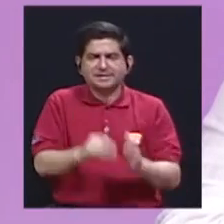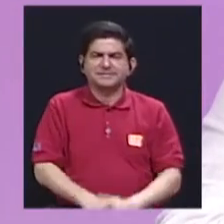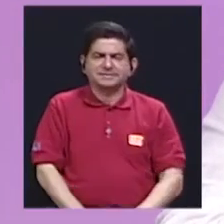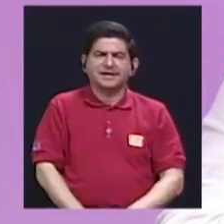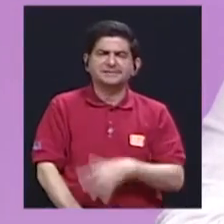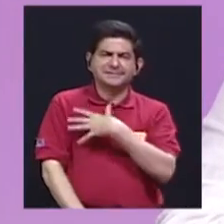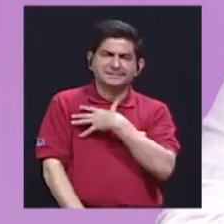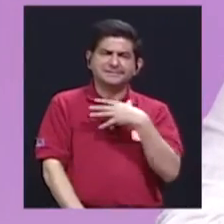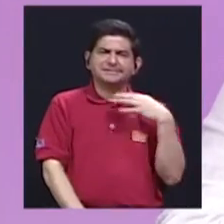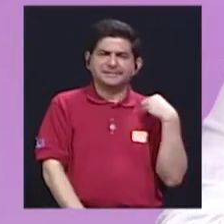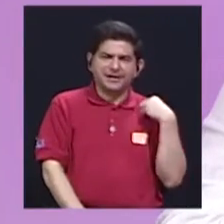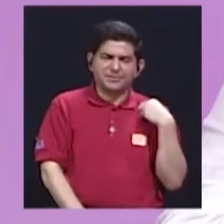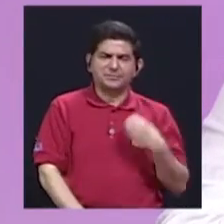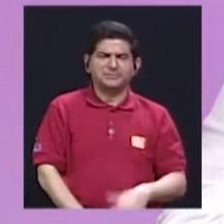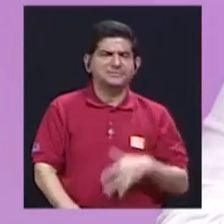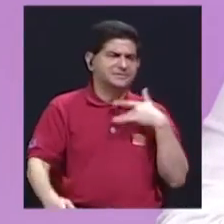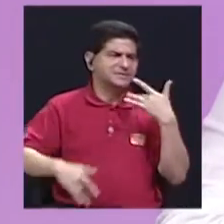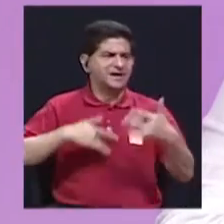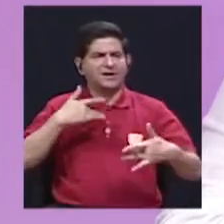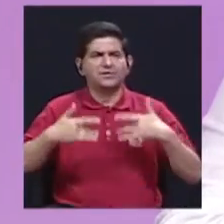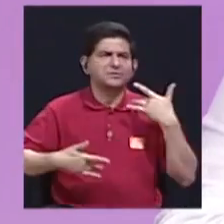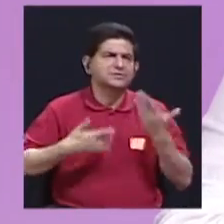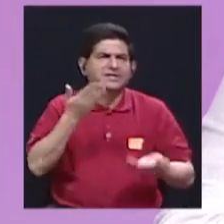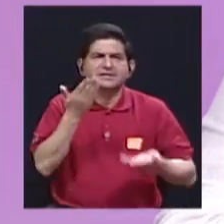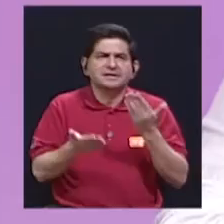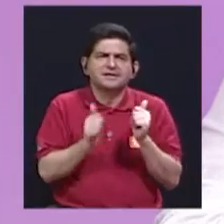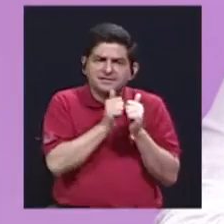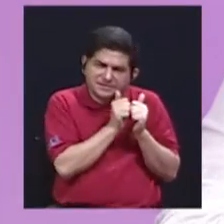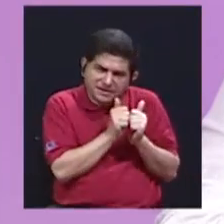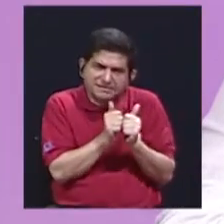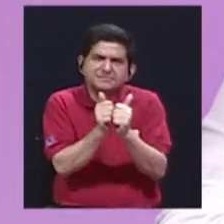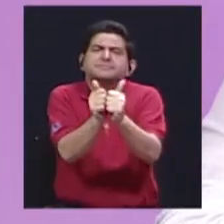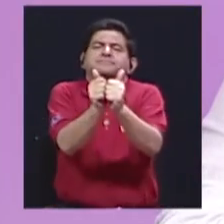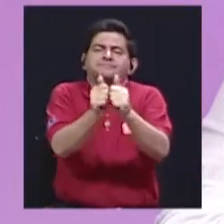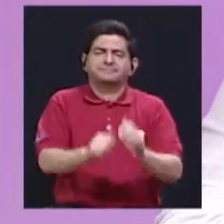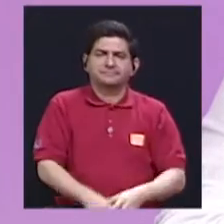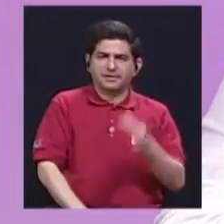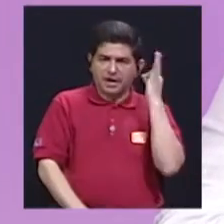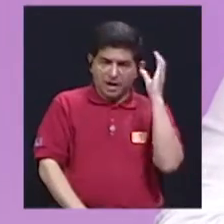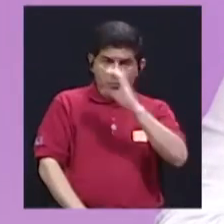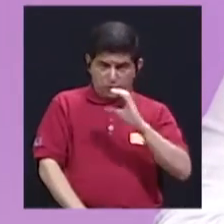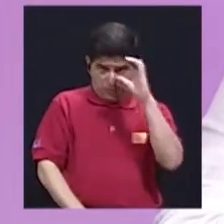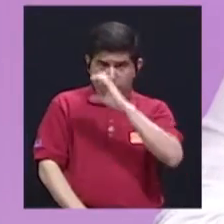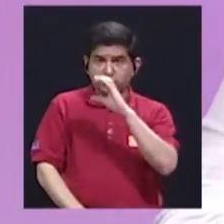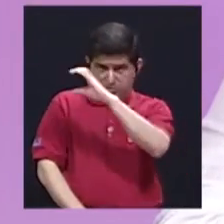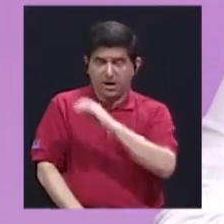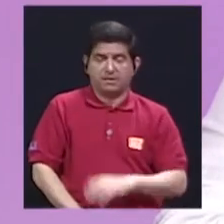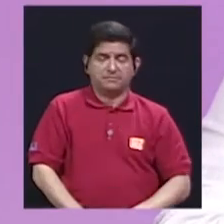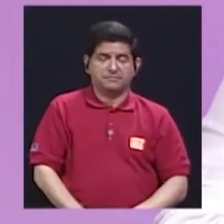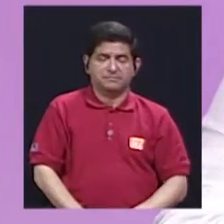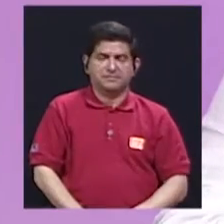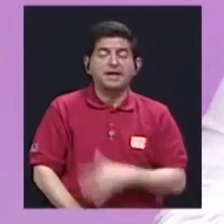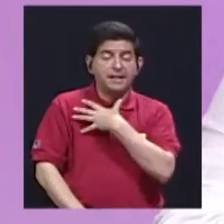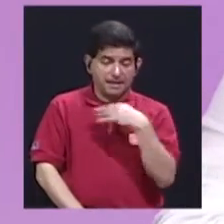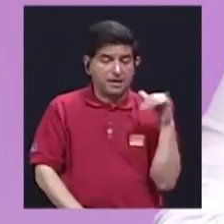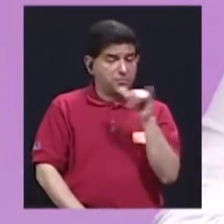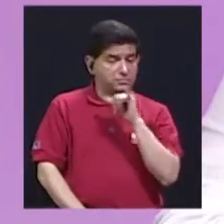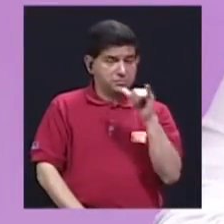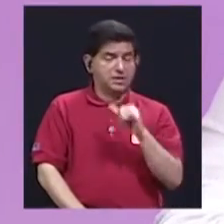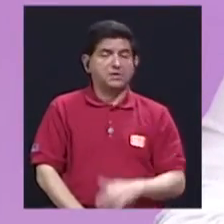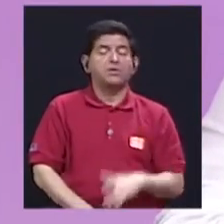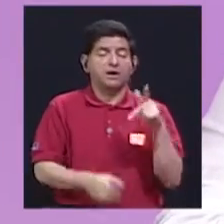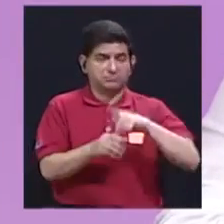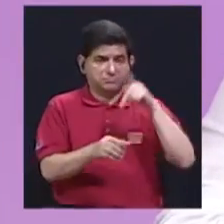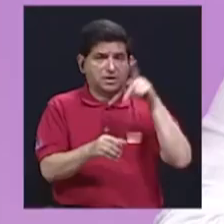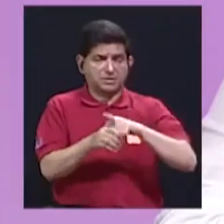gusta este se siente como más acompañada la mujer busca le gusta también es de